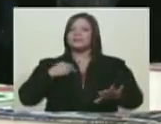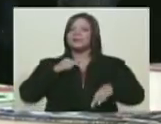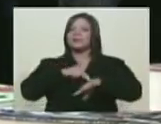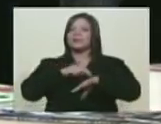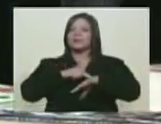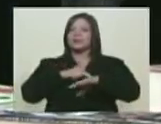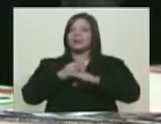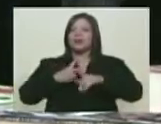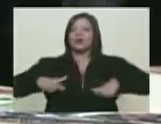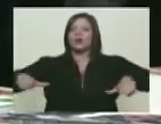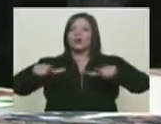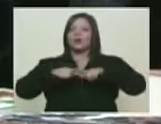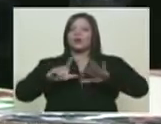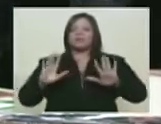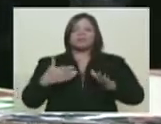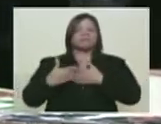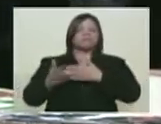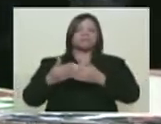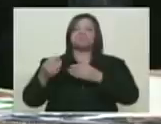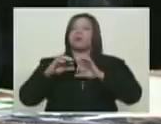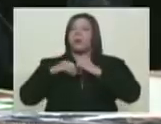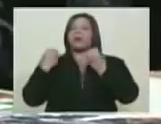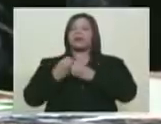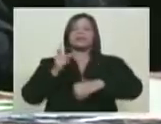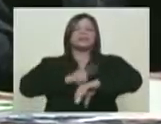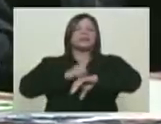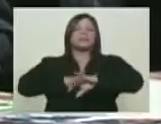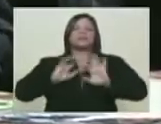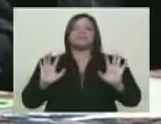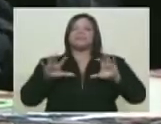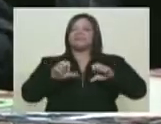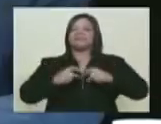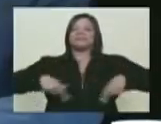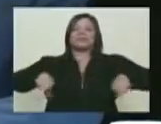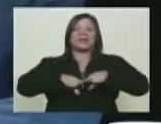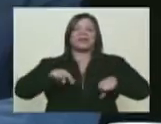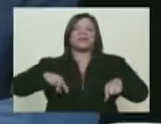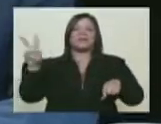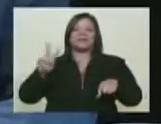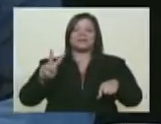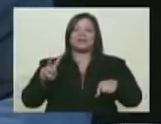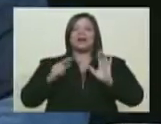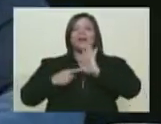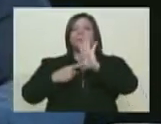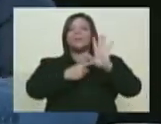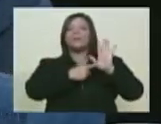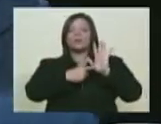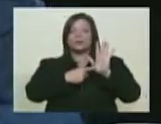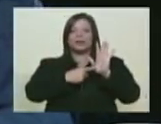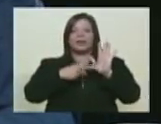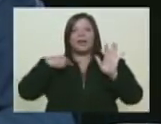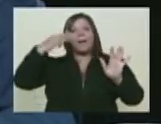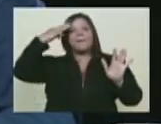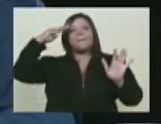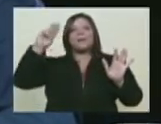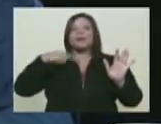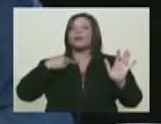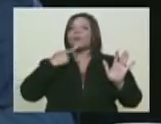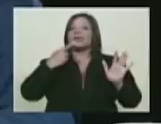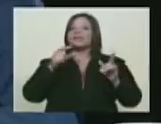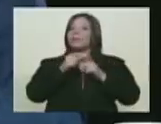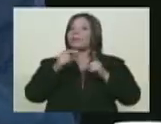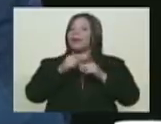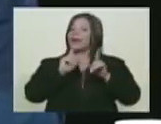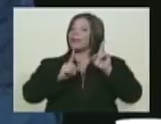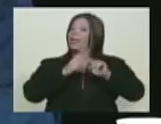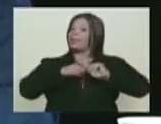van a otro lugar deja que me organicen. No me organizo. Estás yo. En manos de los demás. Por cierto, vamos a mostrar la... Oye, en México no se puede decir esta